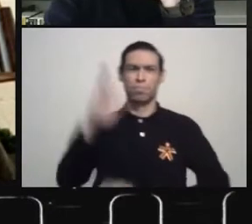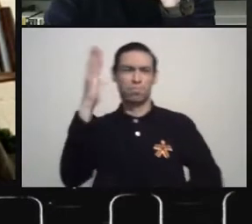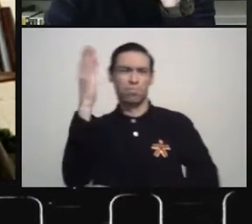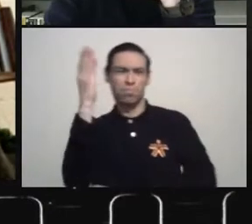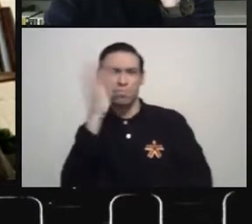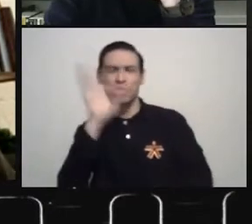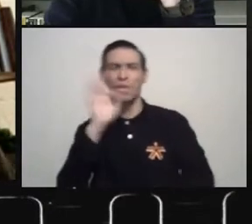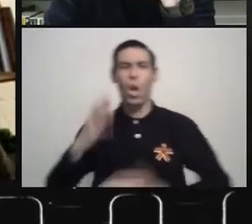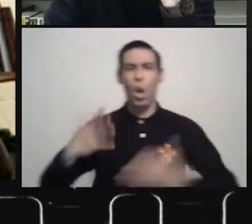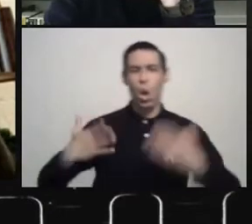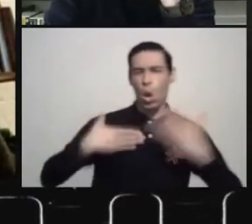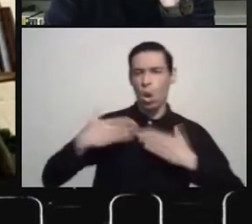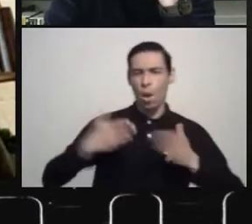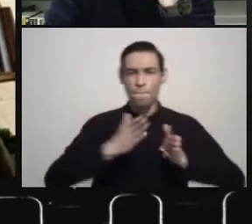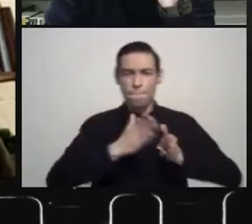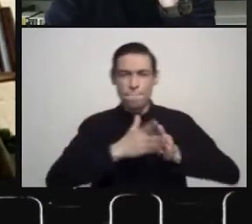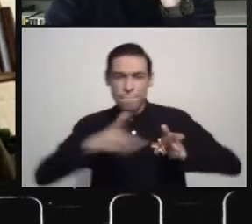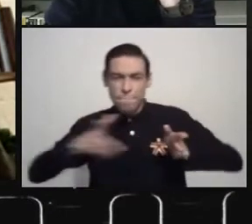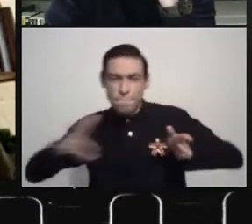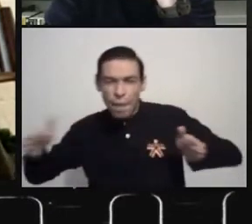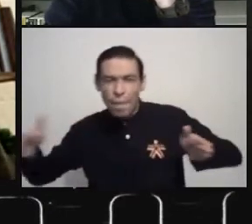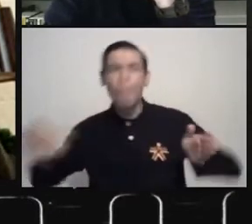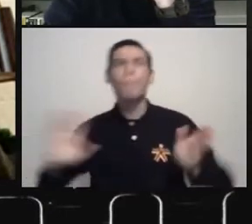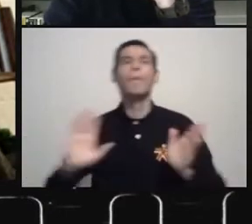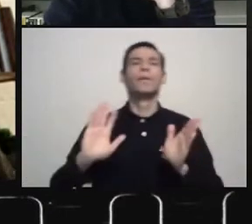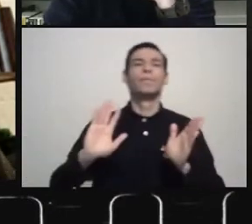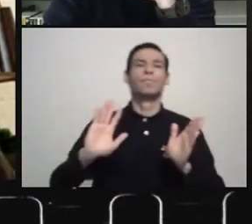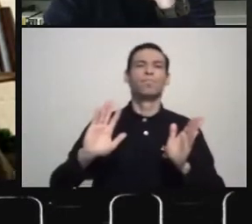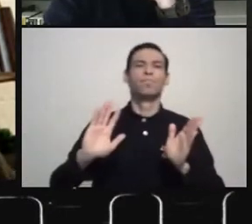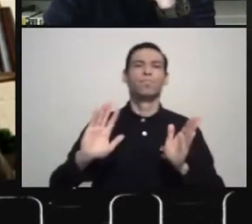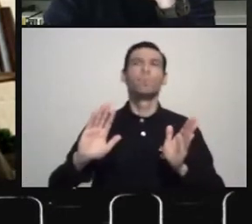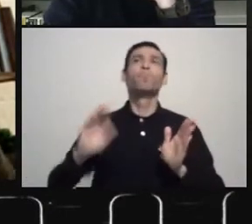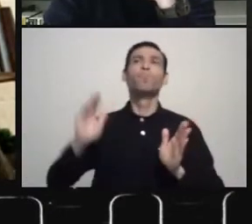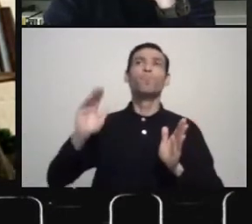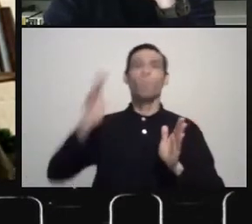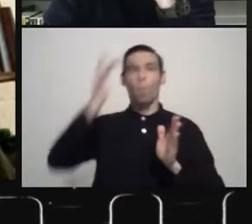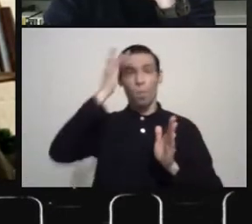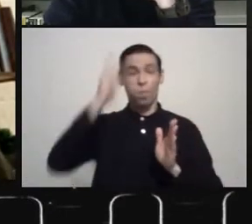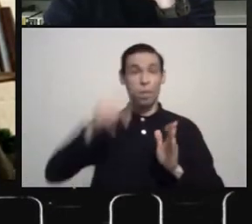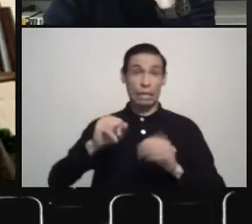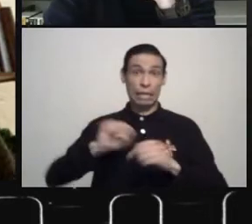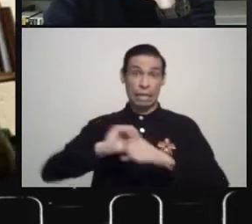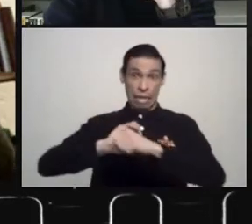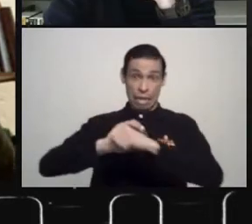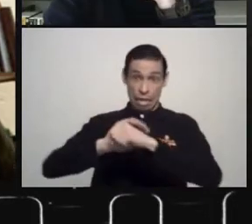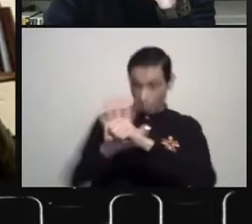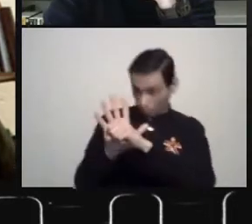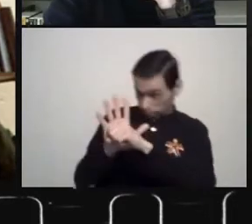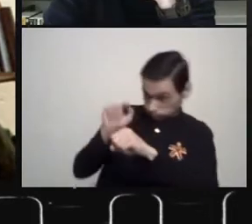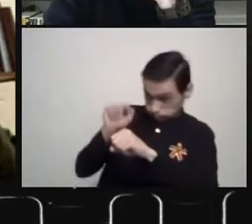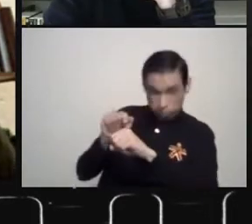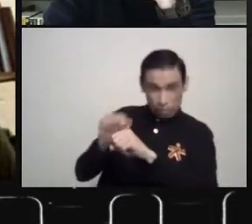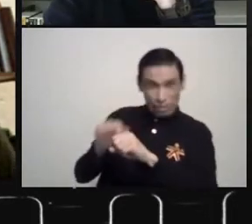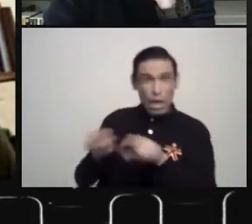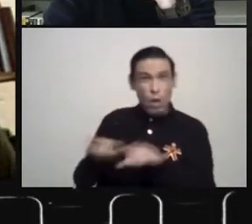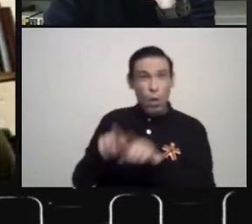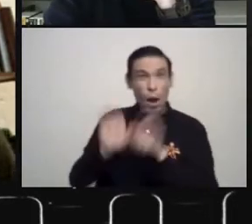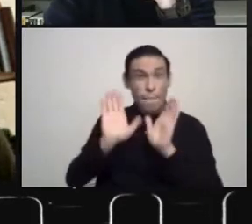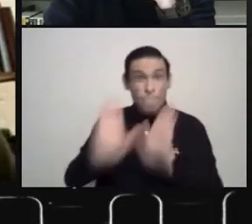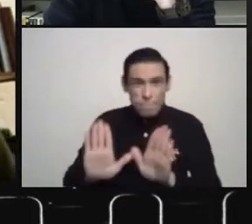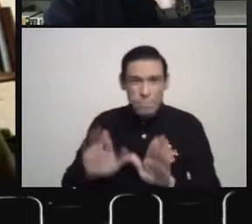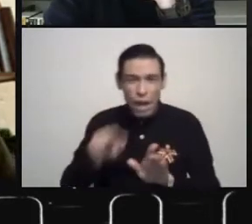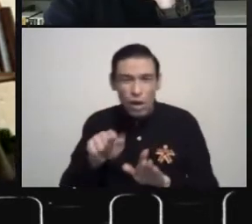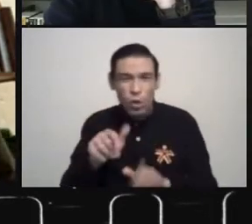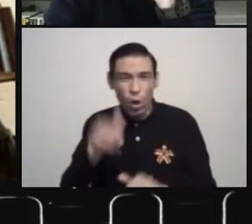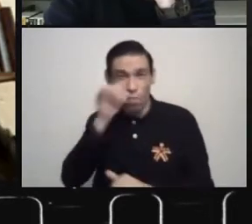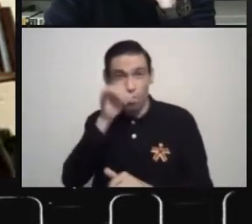hace varios años. Porque la pandemia sí nos bloqueó para realizar, pero no nos bloqueó, o sea,